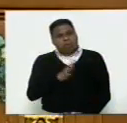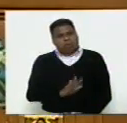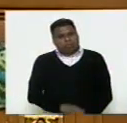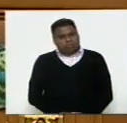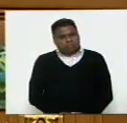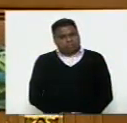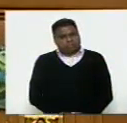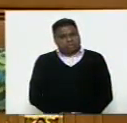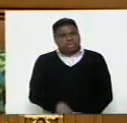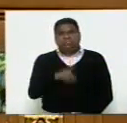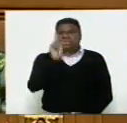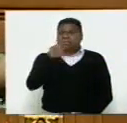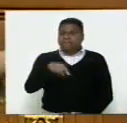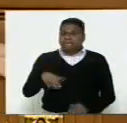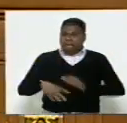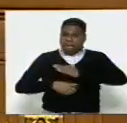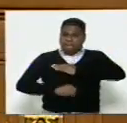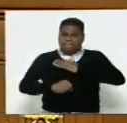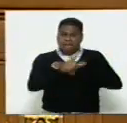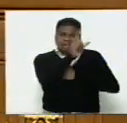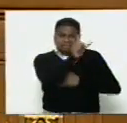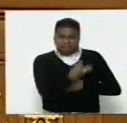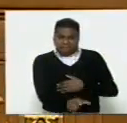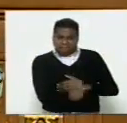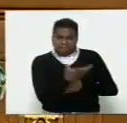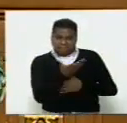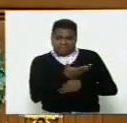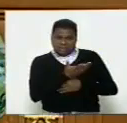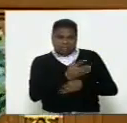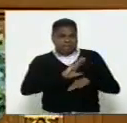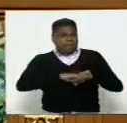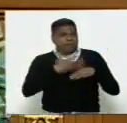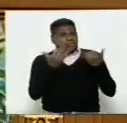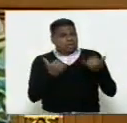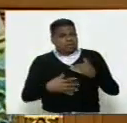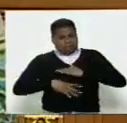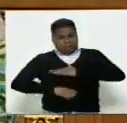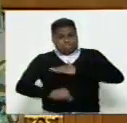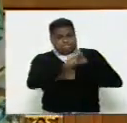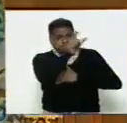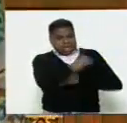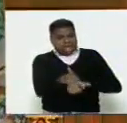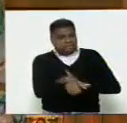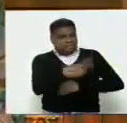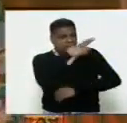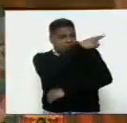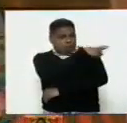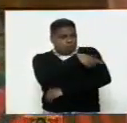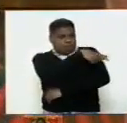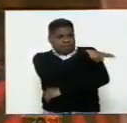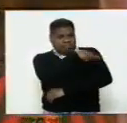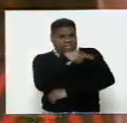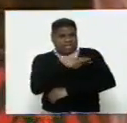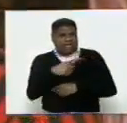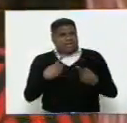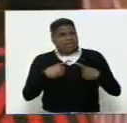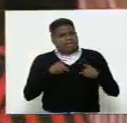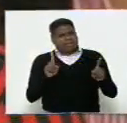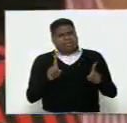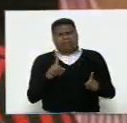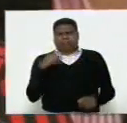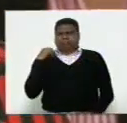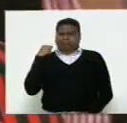las parteras, porque ahora es que se paren los hospitales, pero aquí